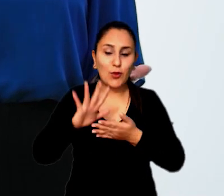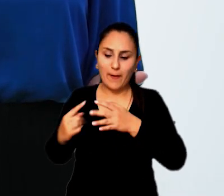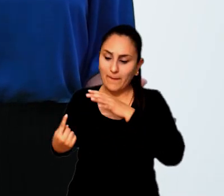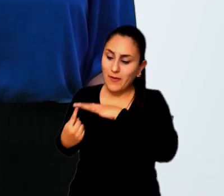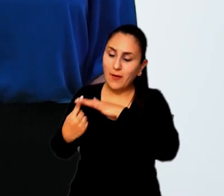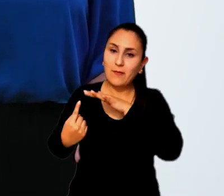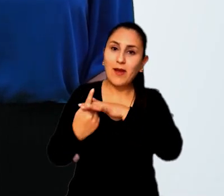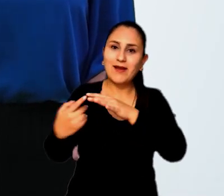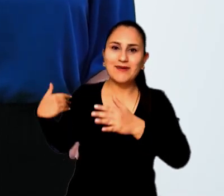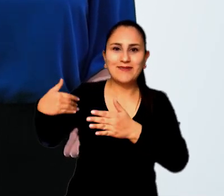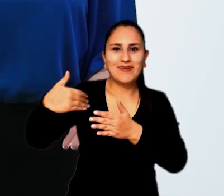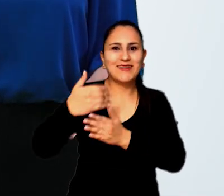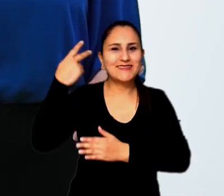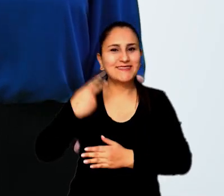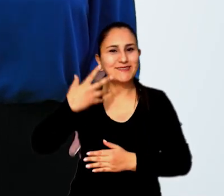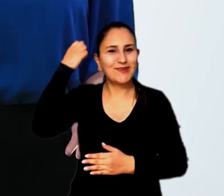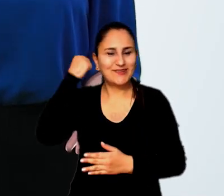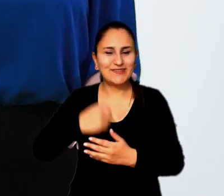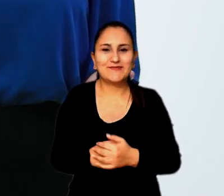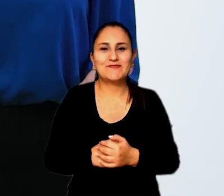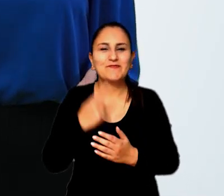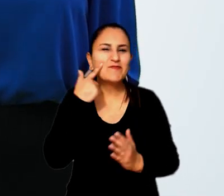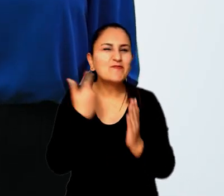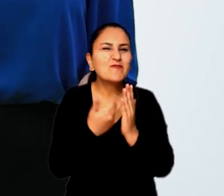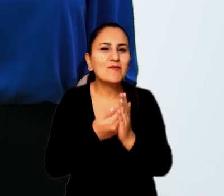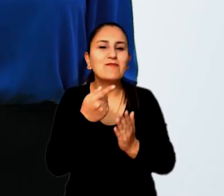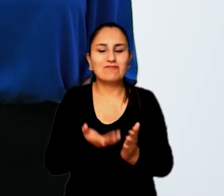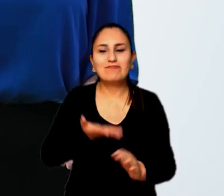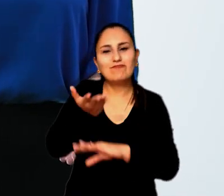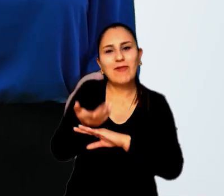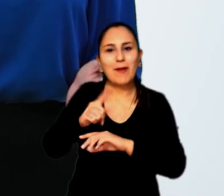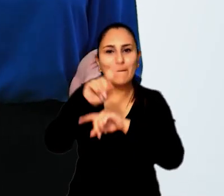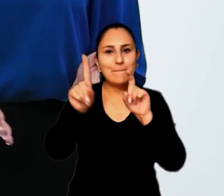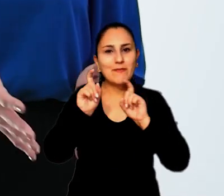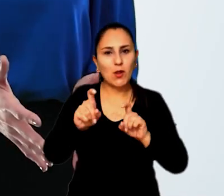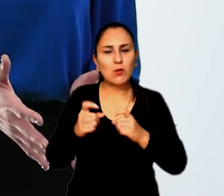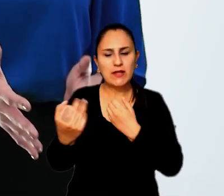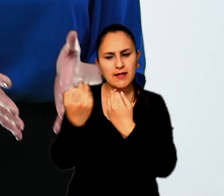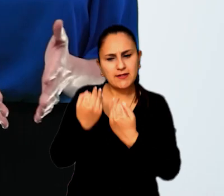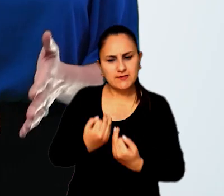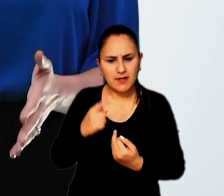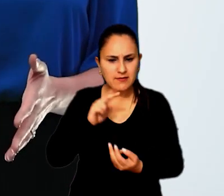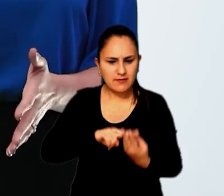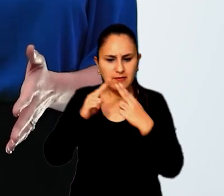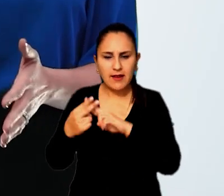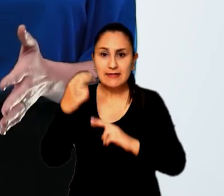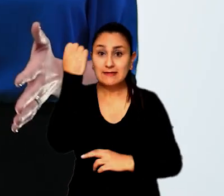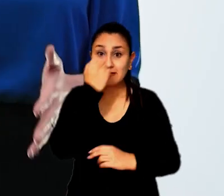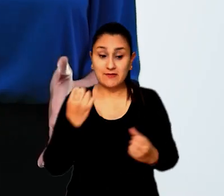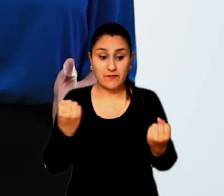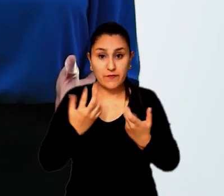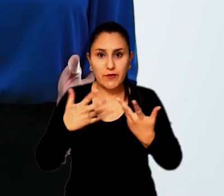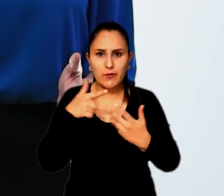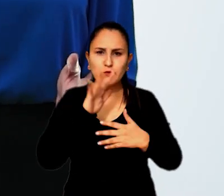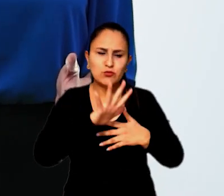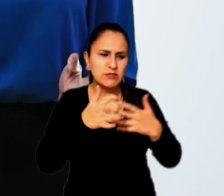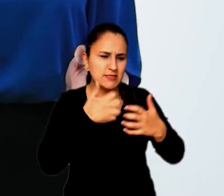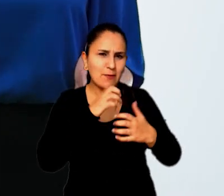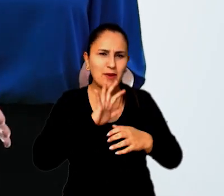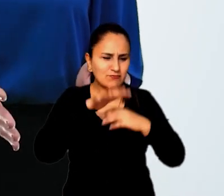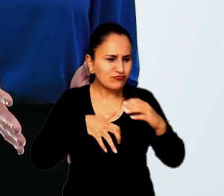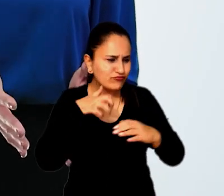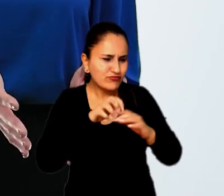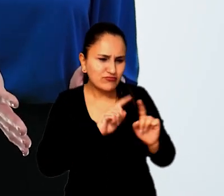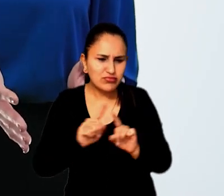propone preguntas y explicaciones acerca de seres vivos sistemas procesos y fenómenos naturales